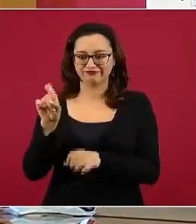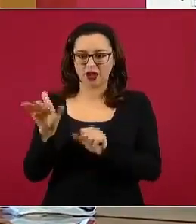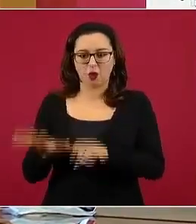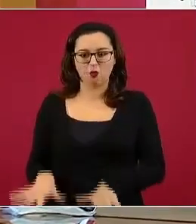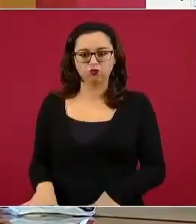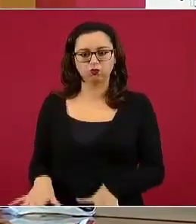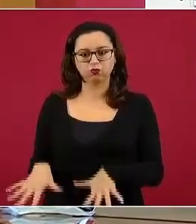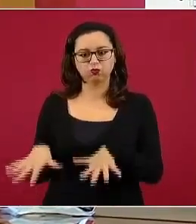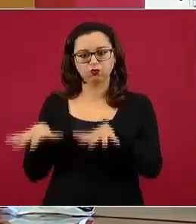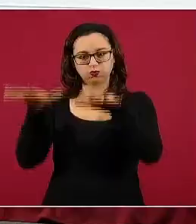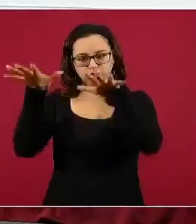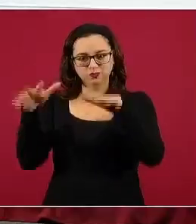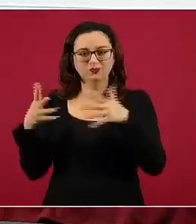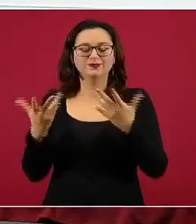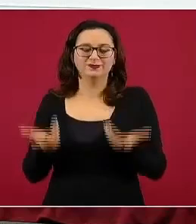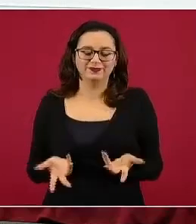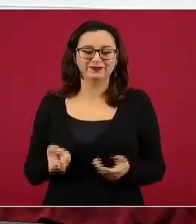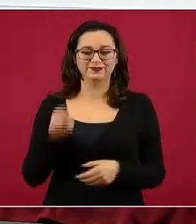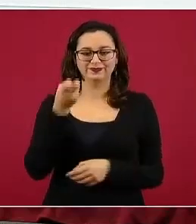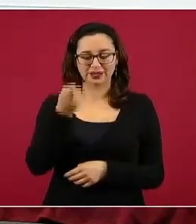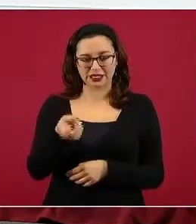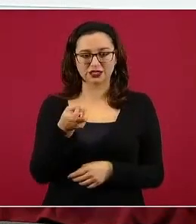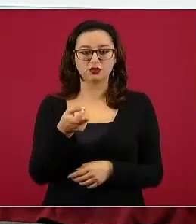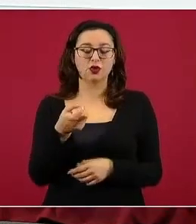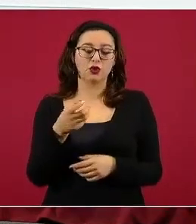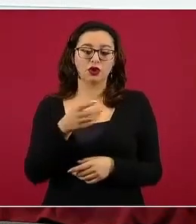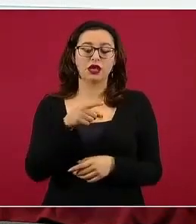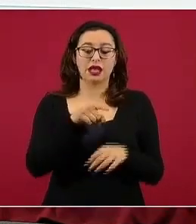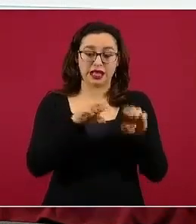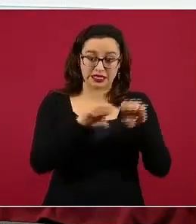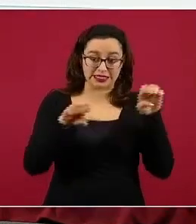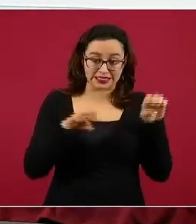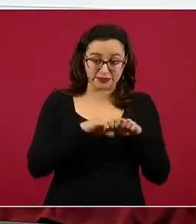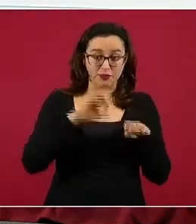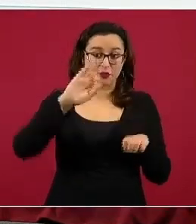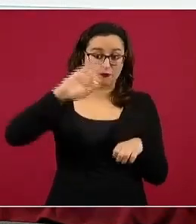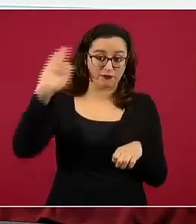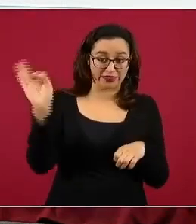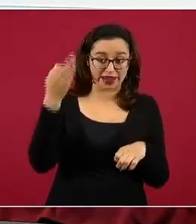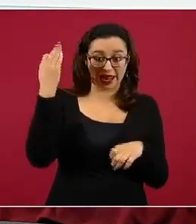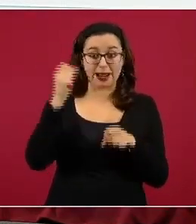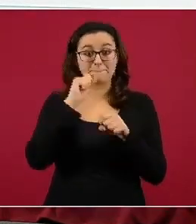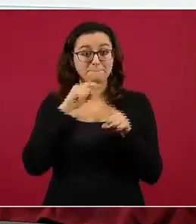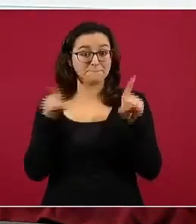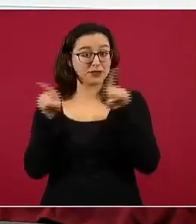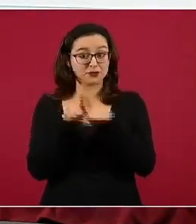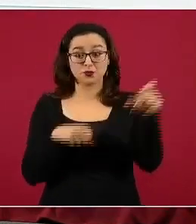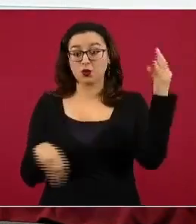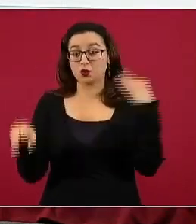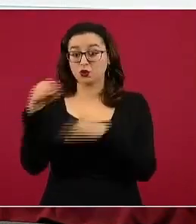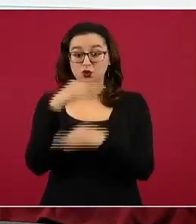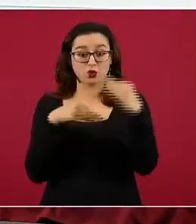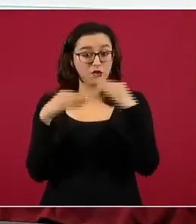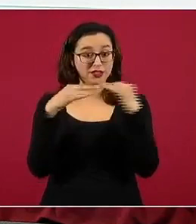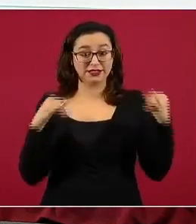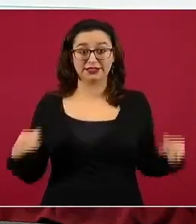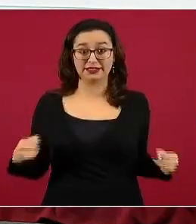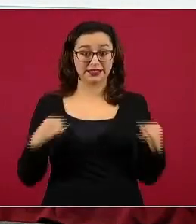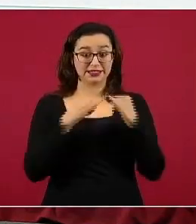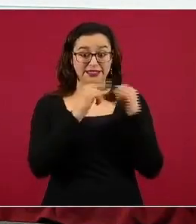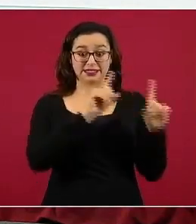equipo, y aquí mi agradecimiento tanto al equipo federal como a todas las entidades y sectores que están